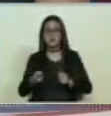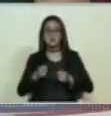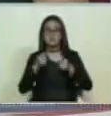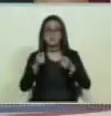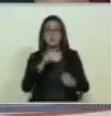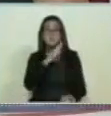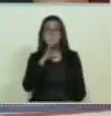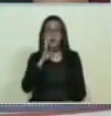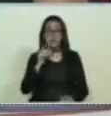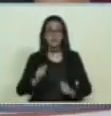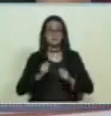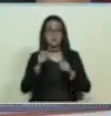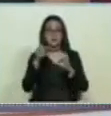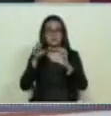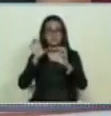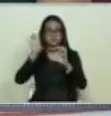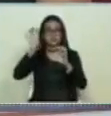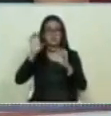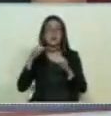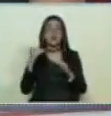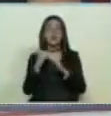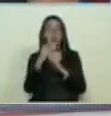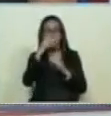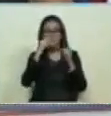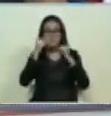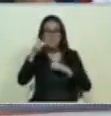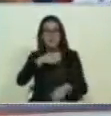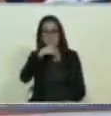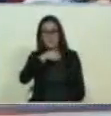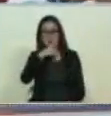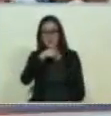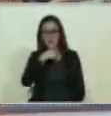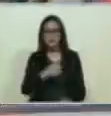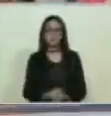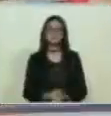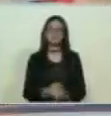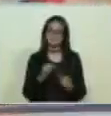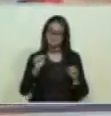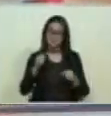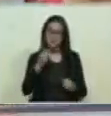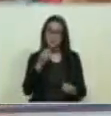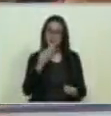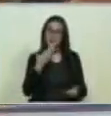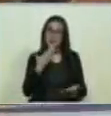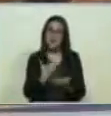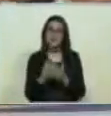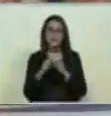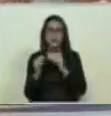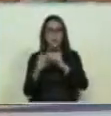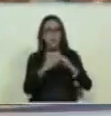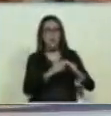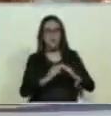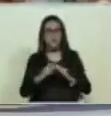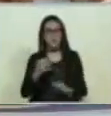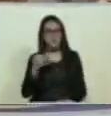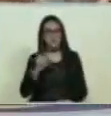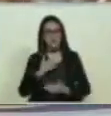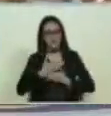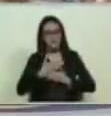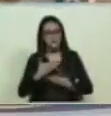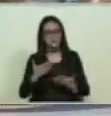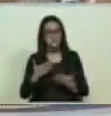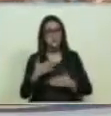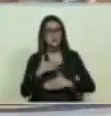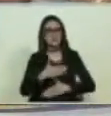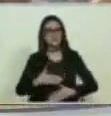varias madres, igualmente con el adulto mayor. Bueno, muchas gracias, Katiuska, y a toda la comunidad, de verdad. Es